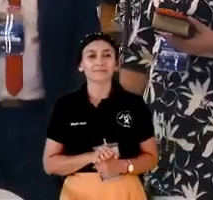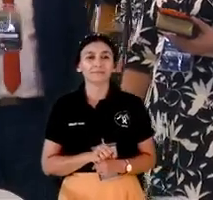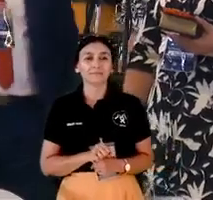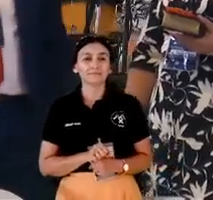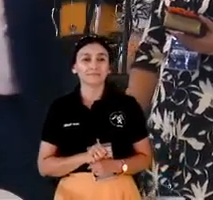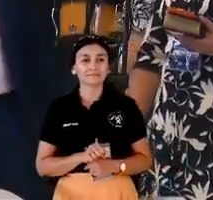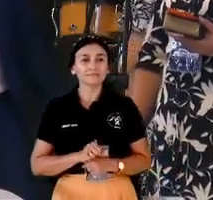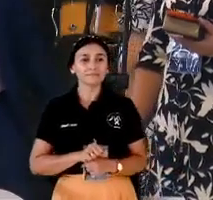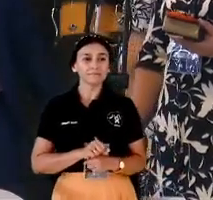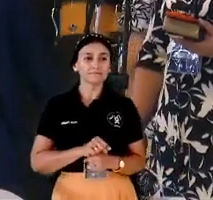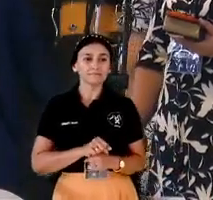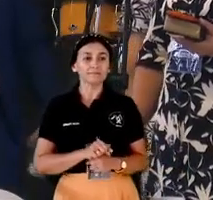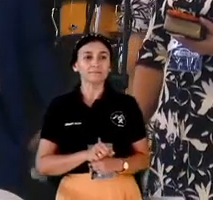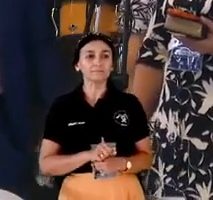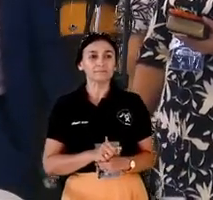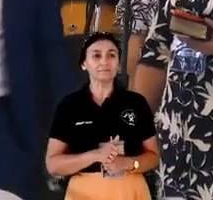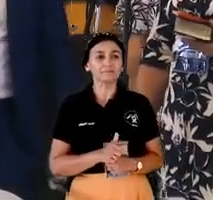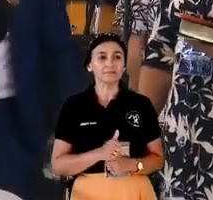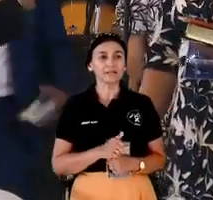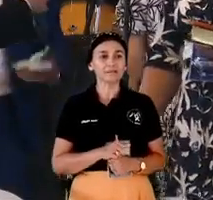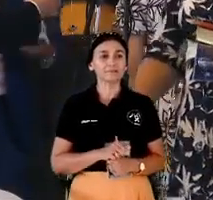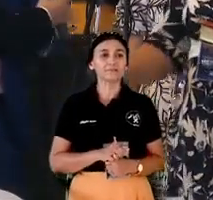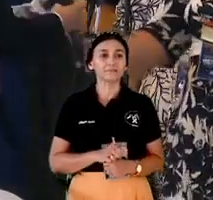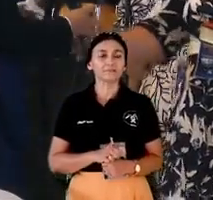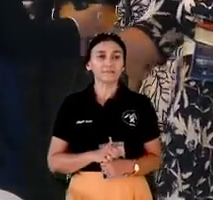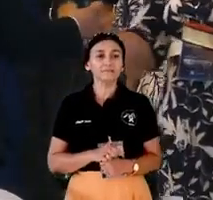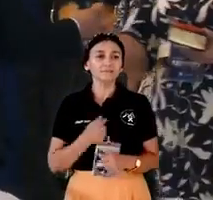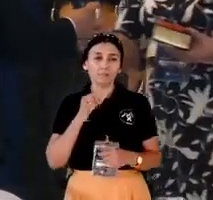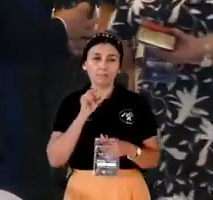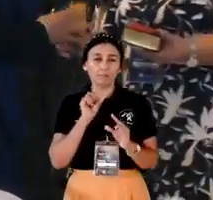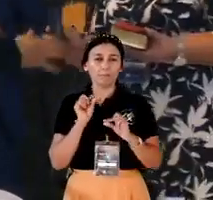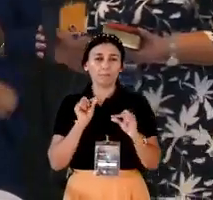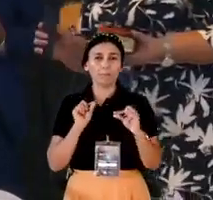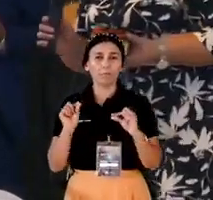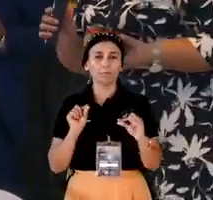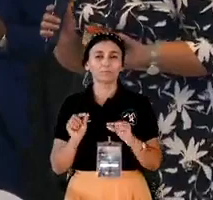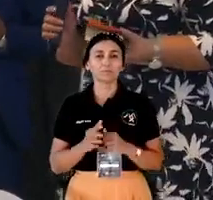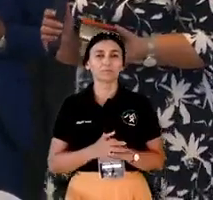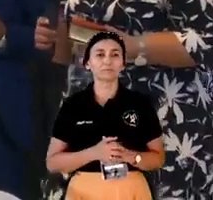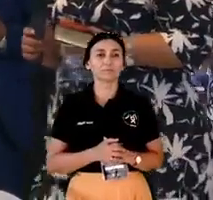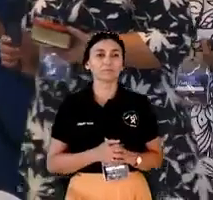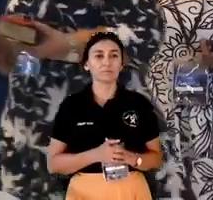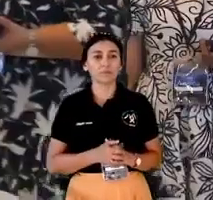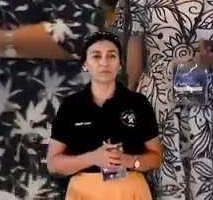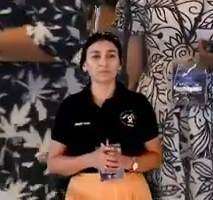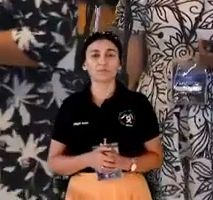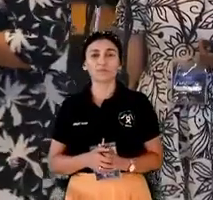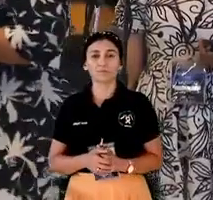nombre de Jesús.